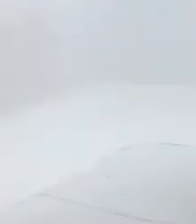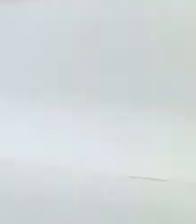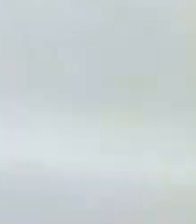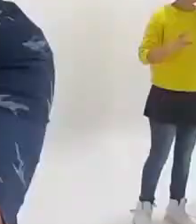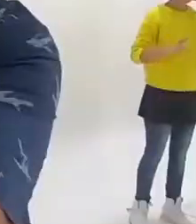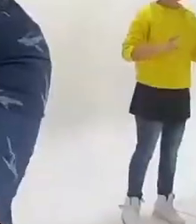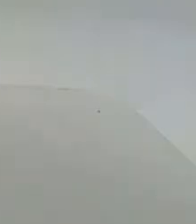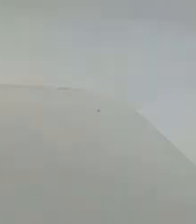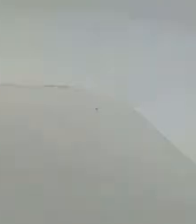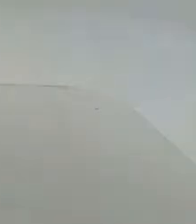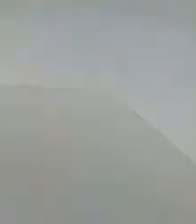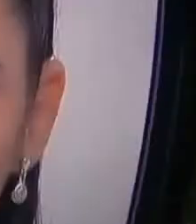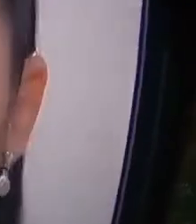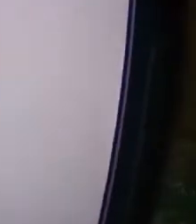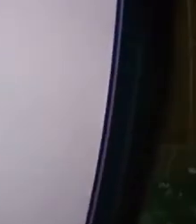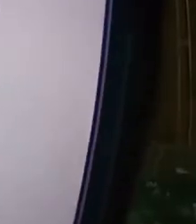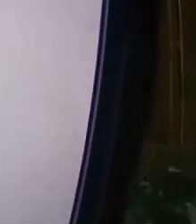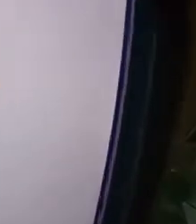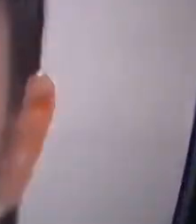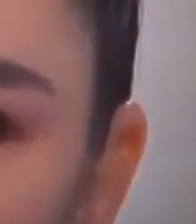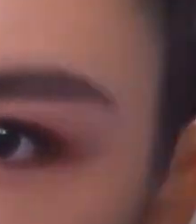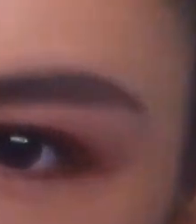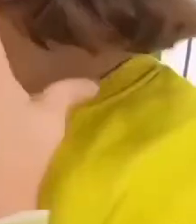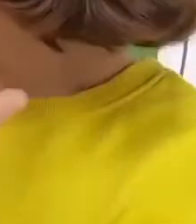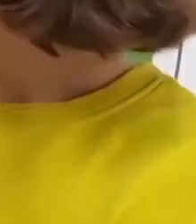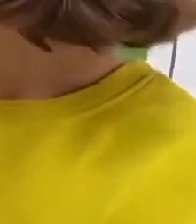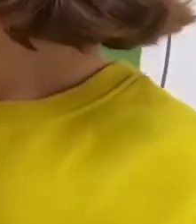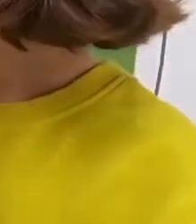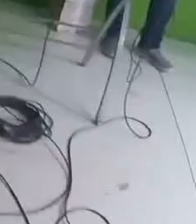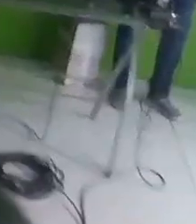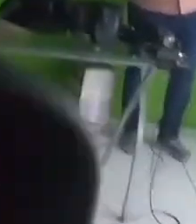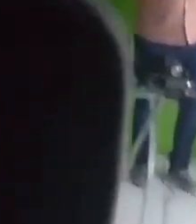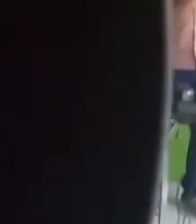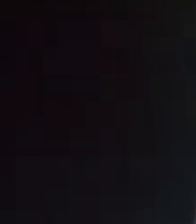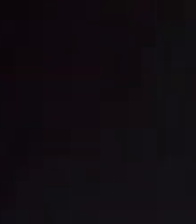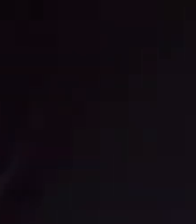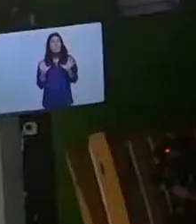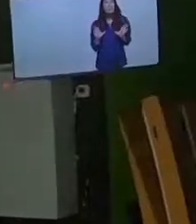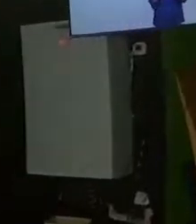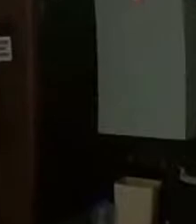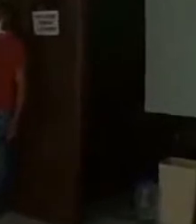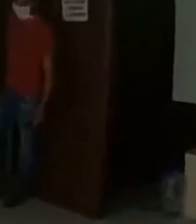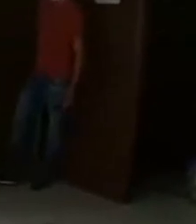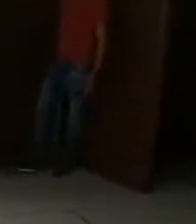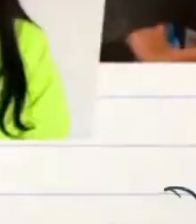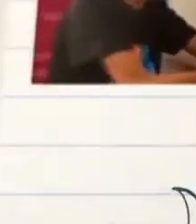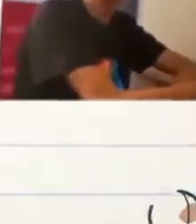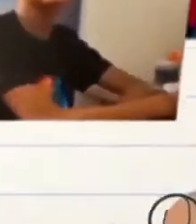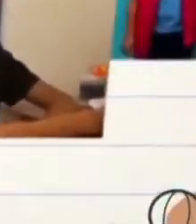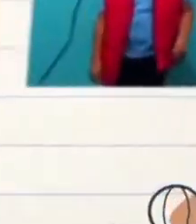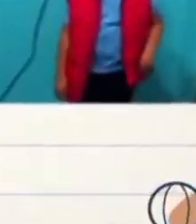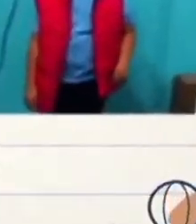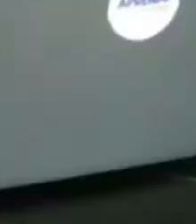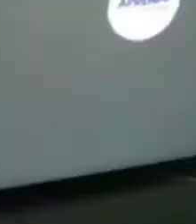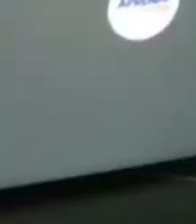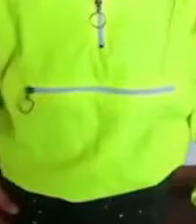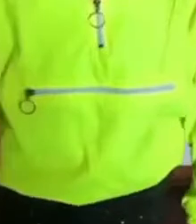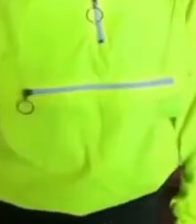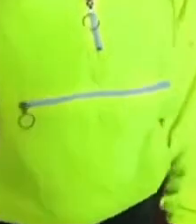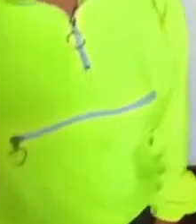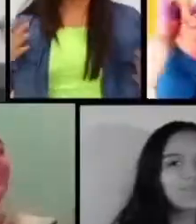intensamente. Es así como el Ministerio de Educación y TV Perú han iniciado una nueva era en la